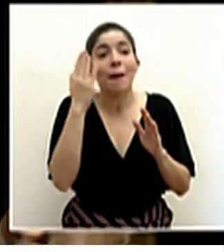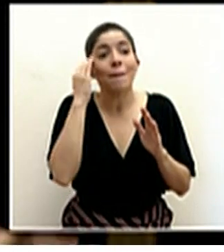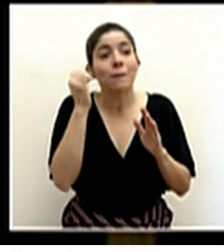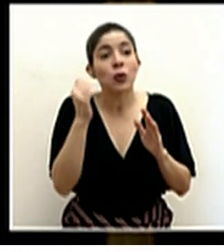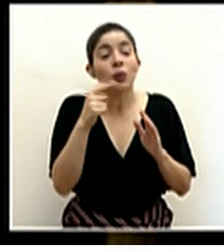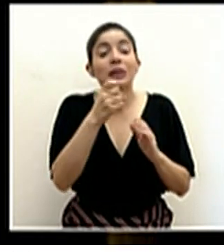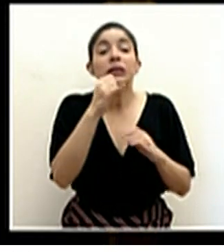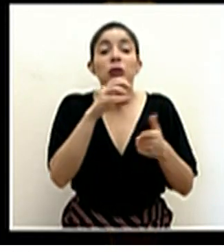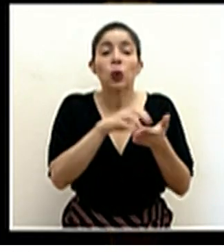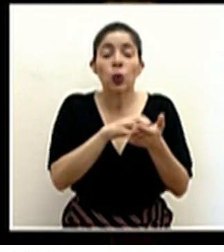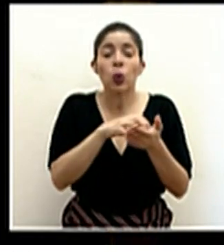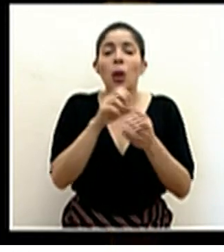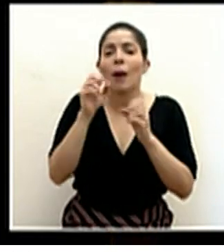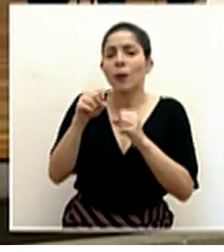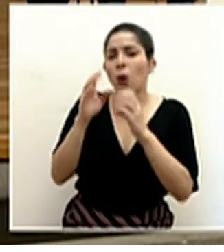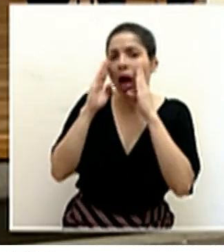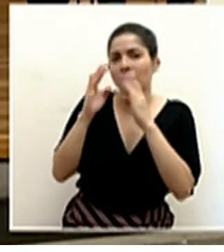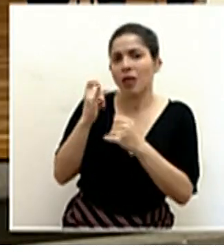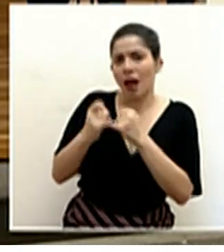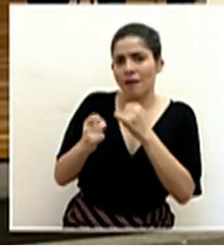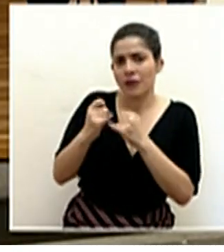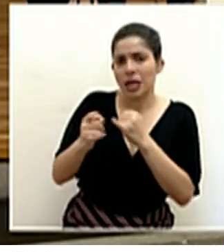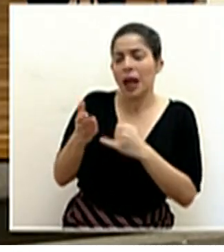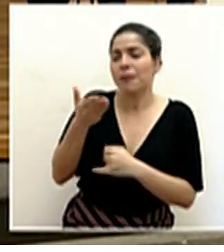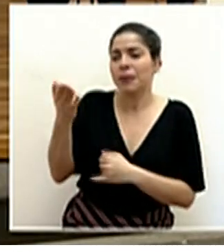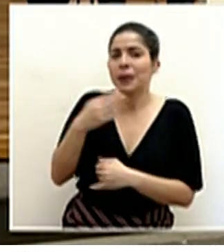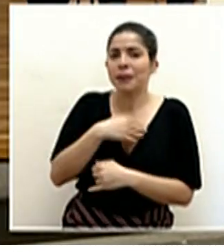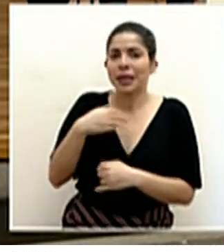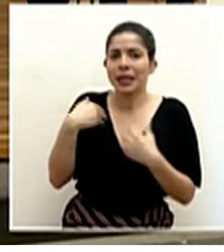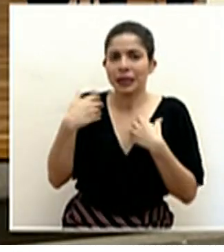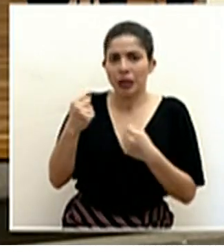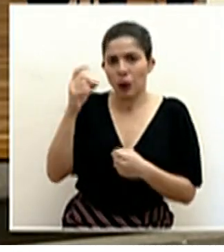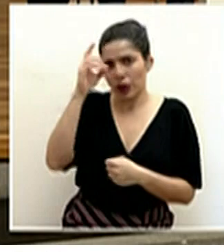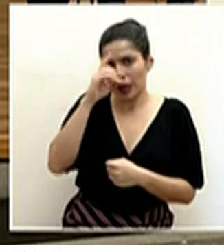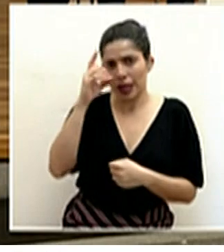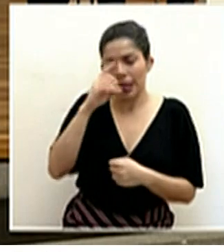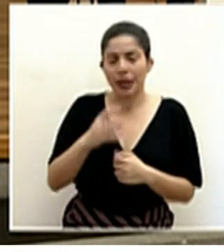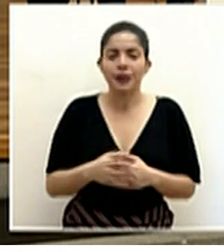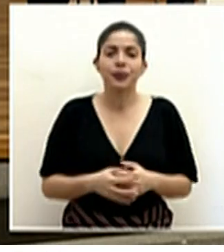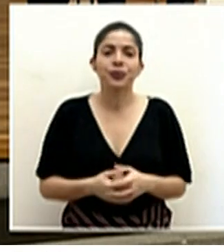queda con una duda podemos abordarla al final. Escuchamos al ministro de Salud, don Daniel Salas.